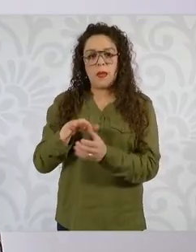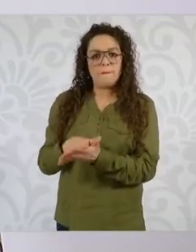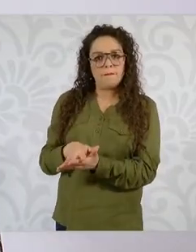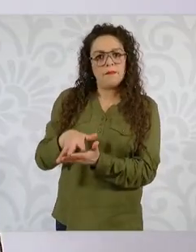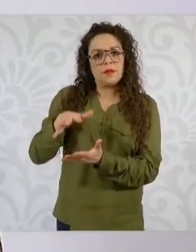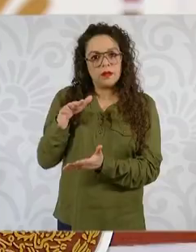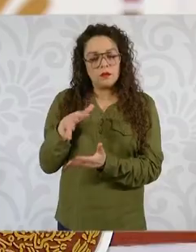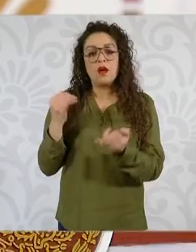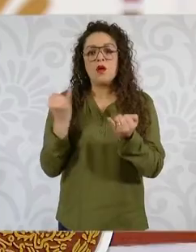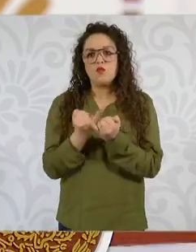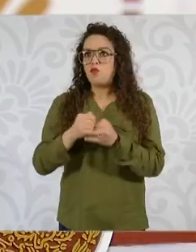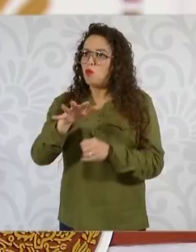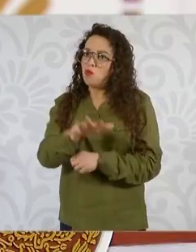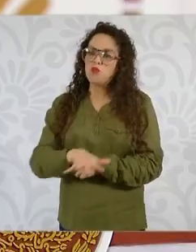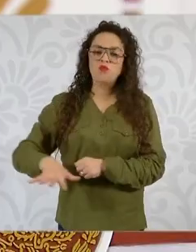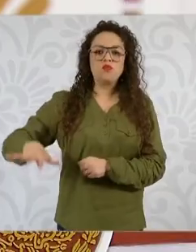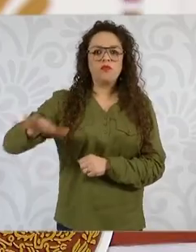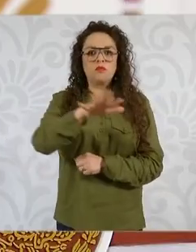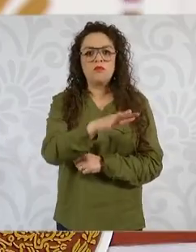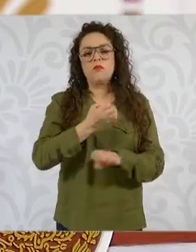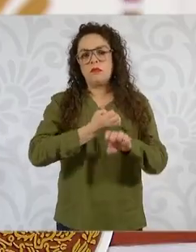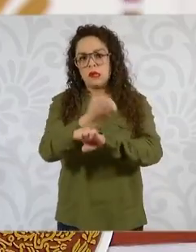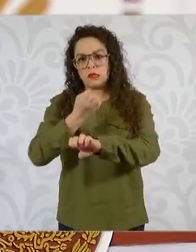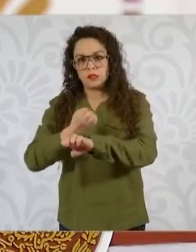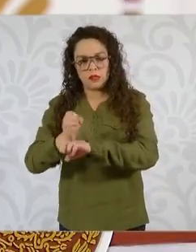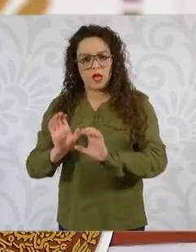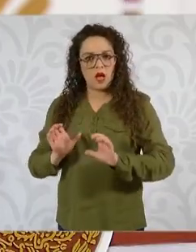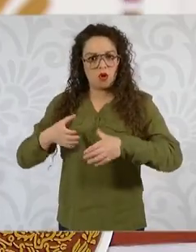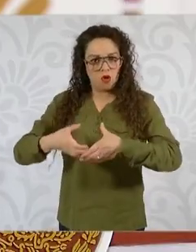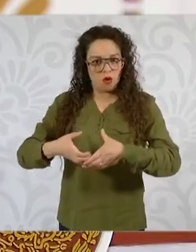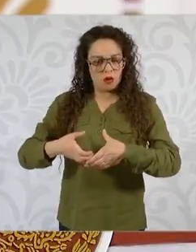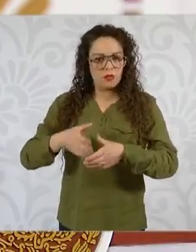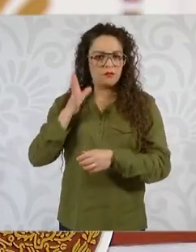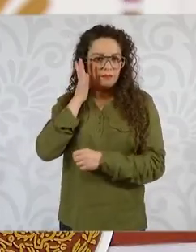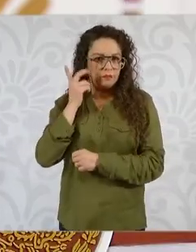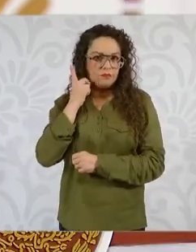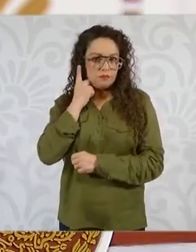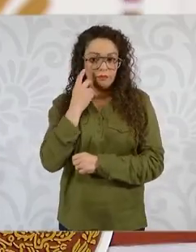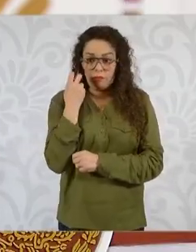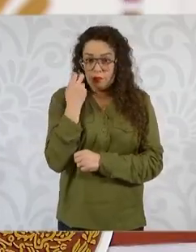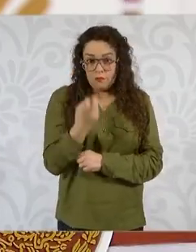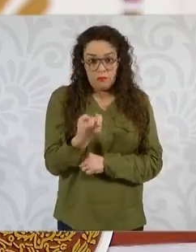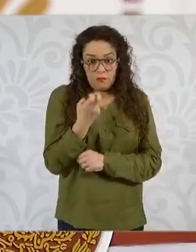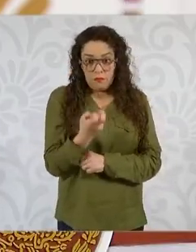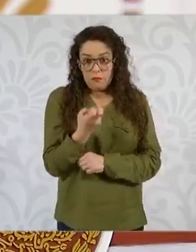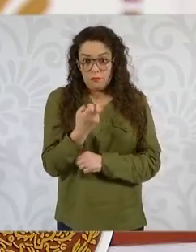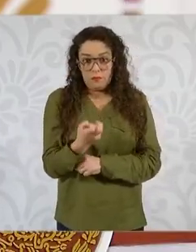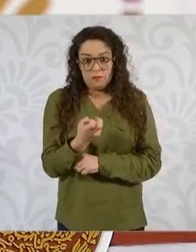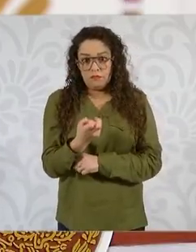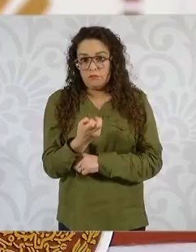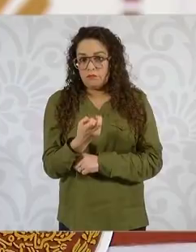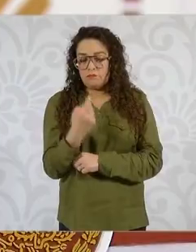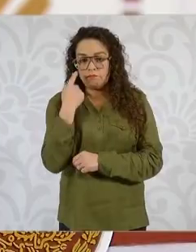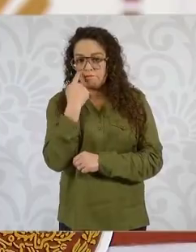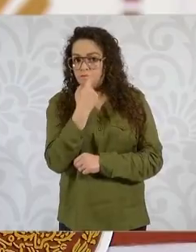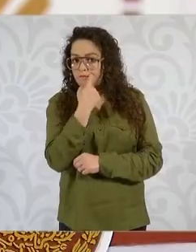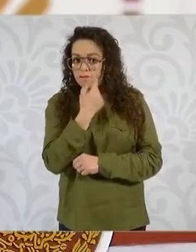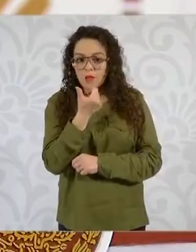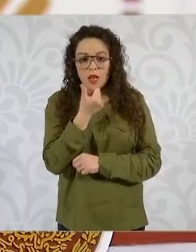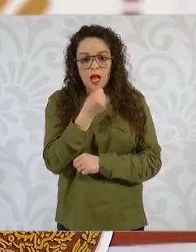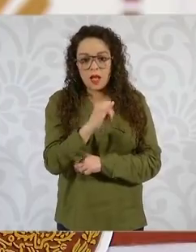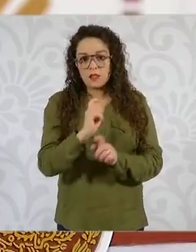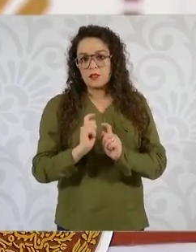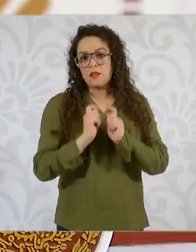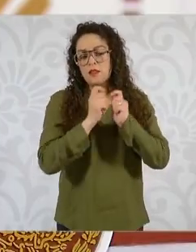de los congresos locales. Esto es una facultad soberana y originaria conferida al